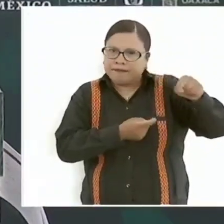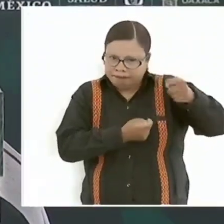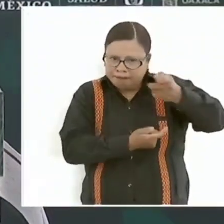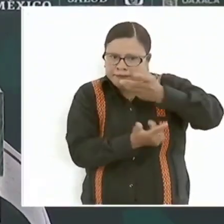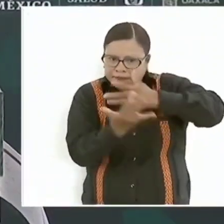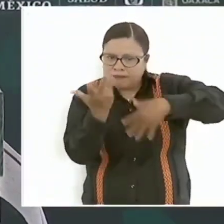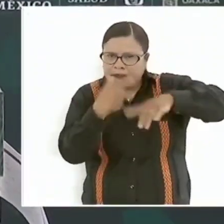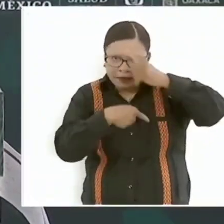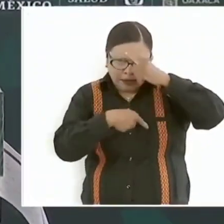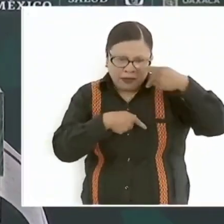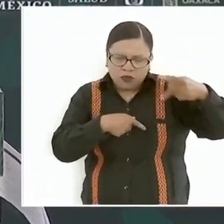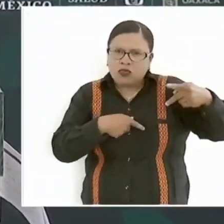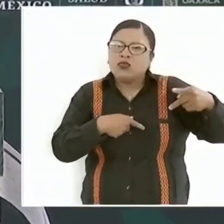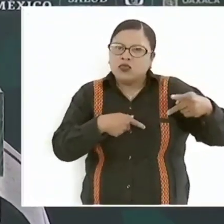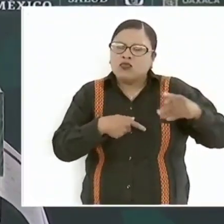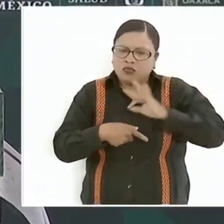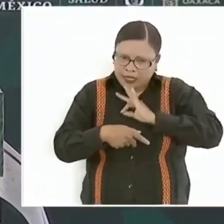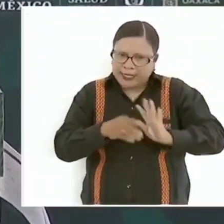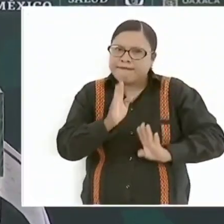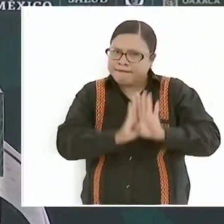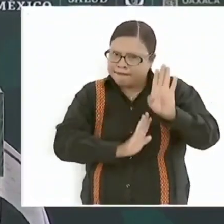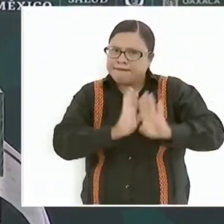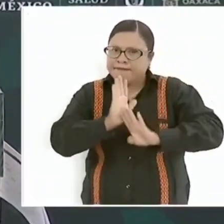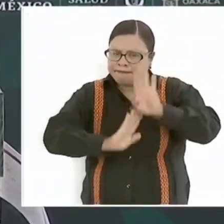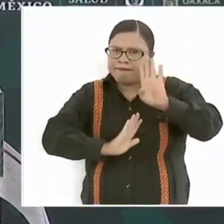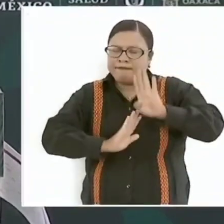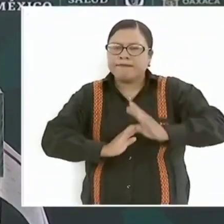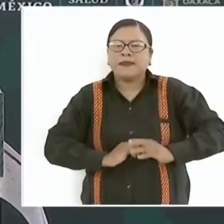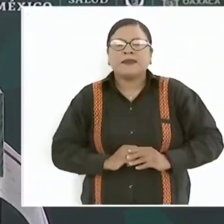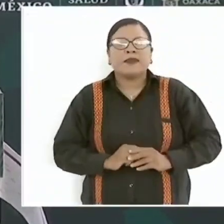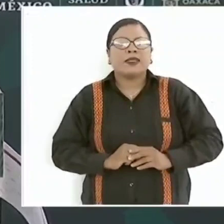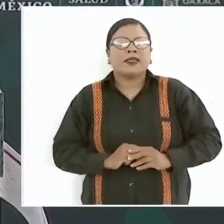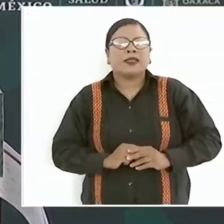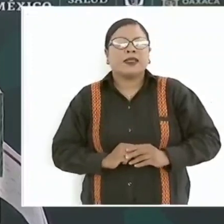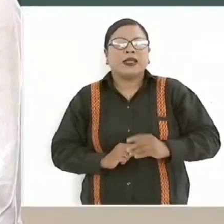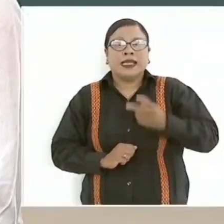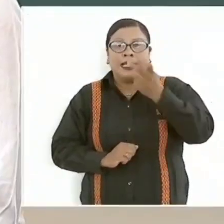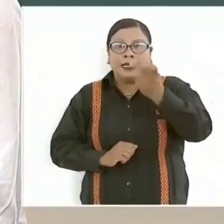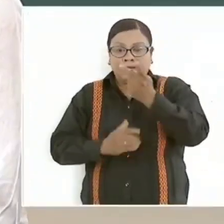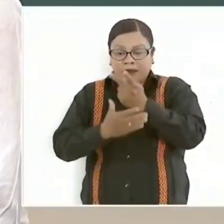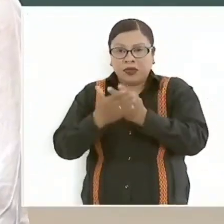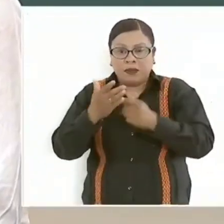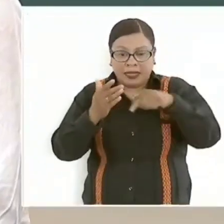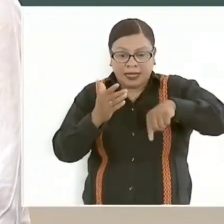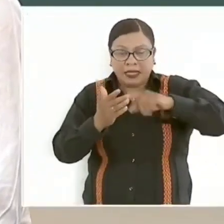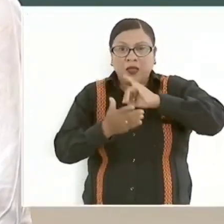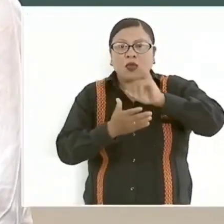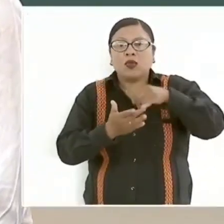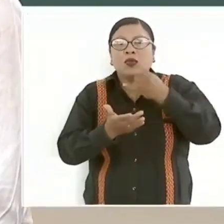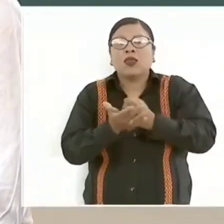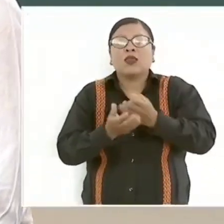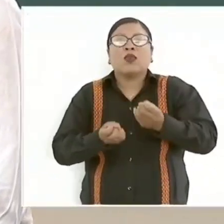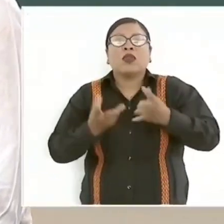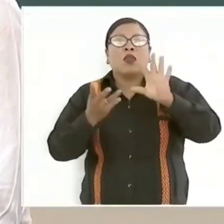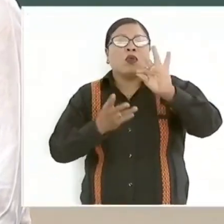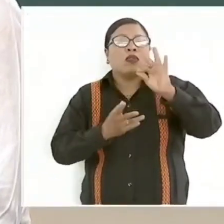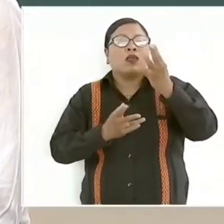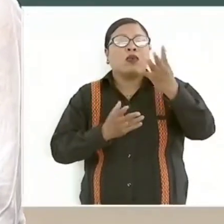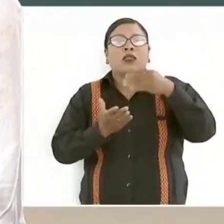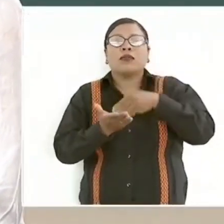puedan salir adelante. Nada más este programa en Juchitán son